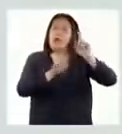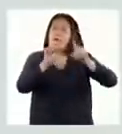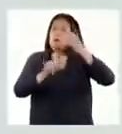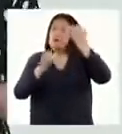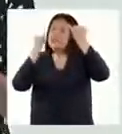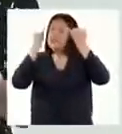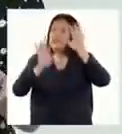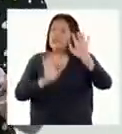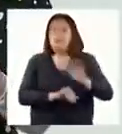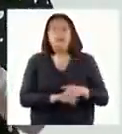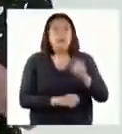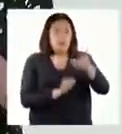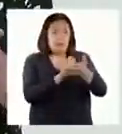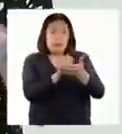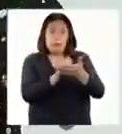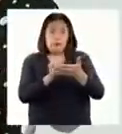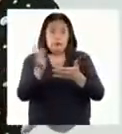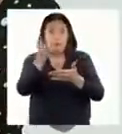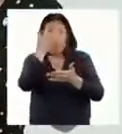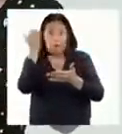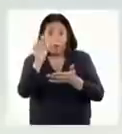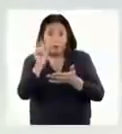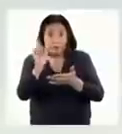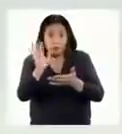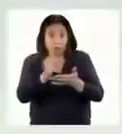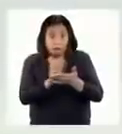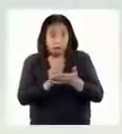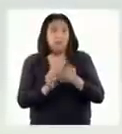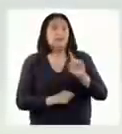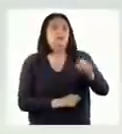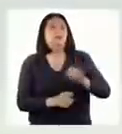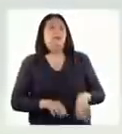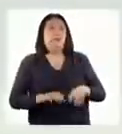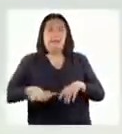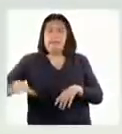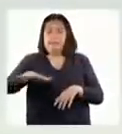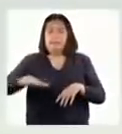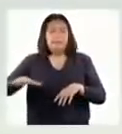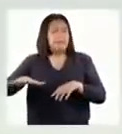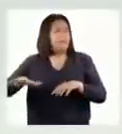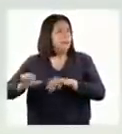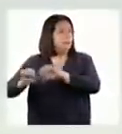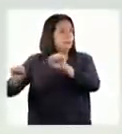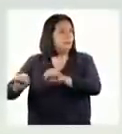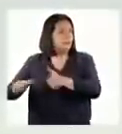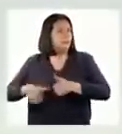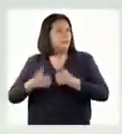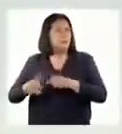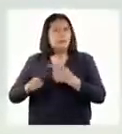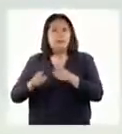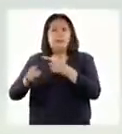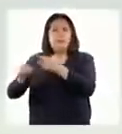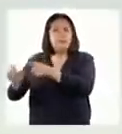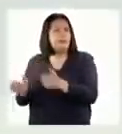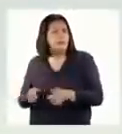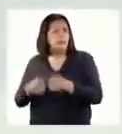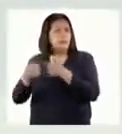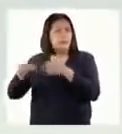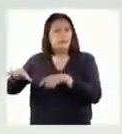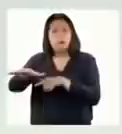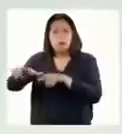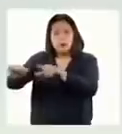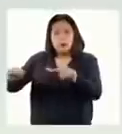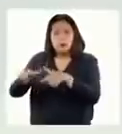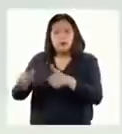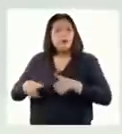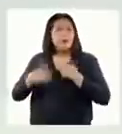ideas claves. Toma nota para que no se te olvide nada. El ecosistema es el conjunto de diferentes seres vivos, el medio físico en el